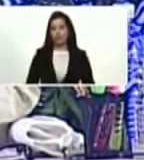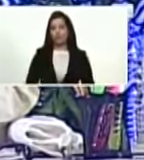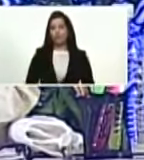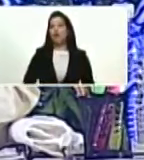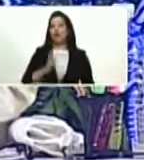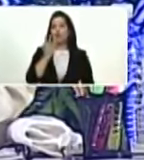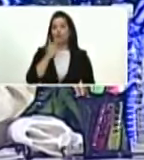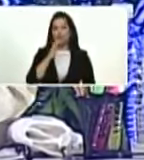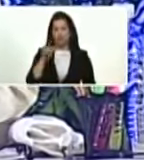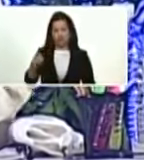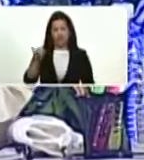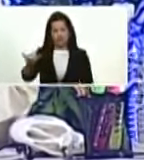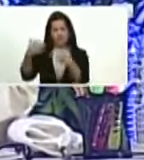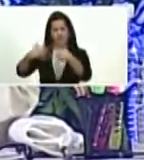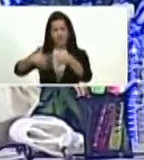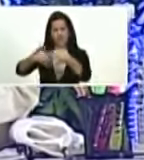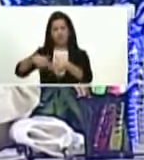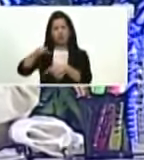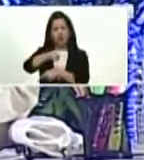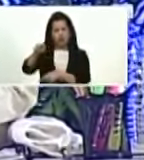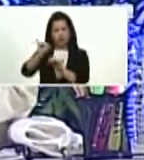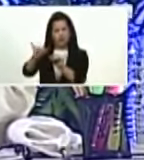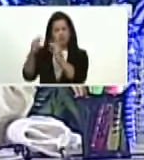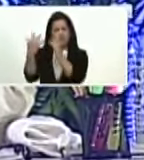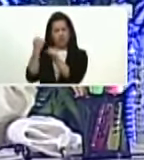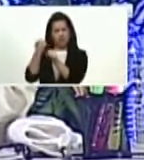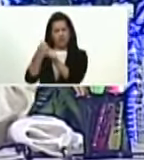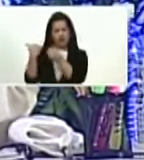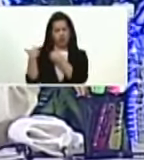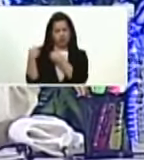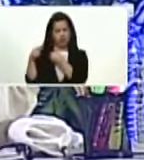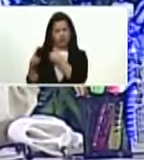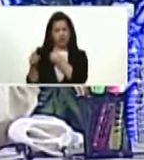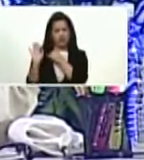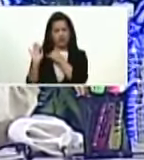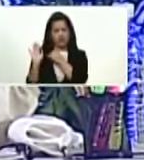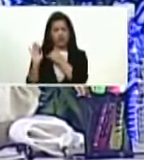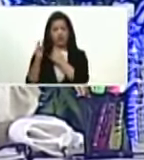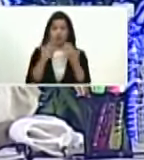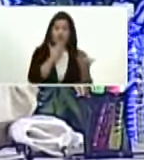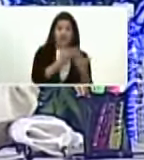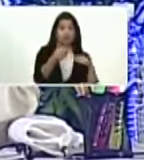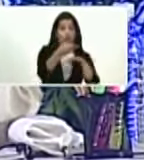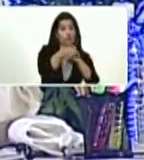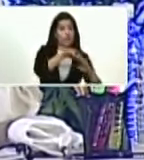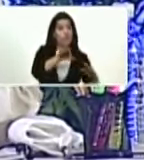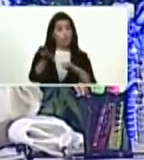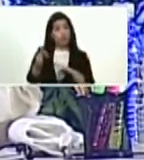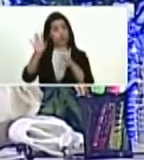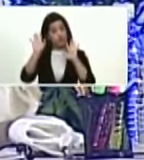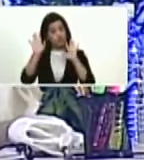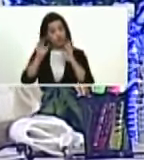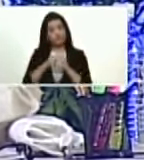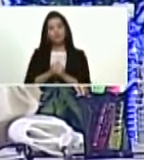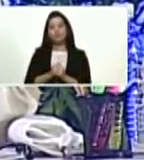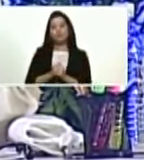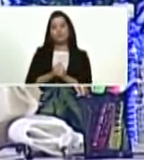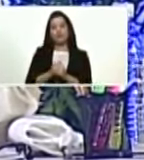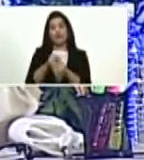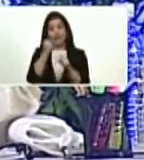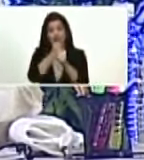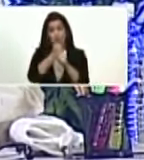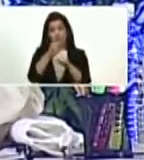propia empresa Albarca, recuperada por ustedes, los trabajadores, gracias al gobierno revolucionario,